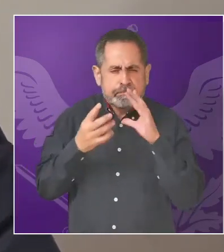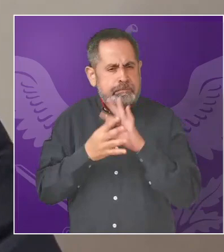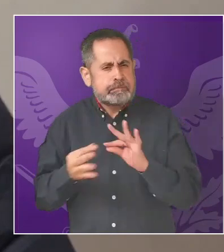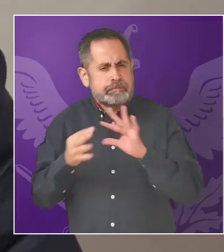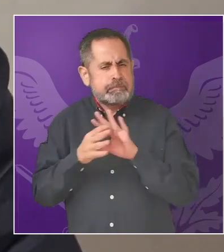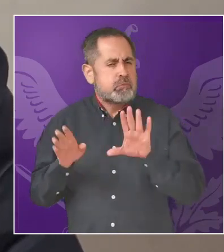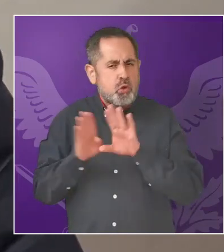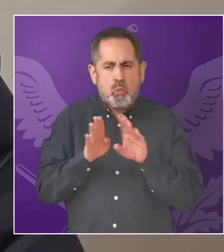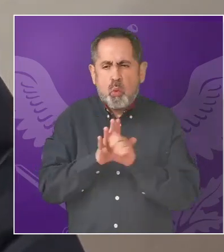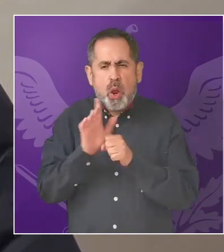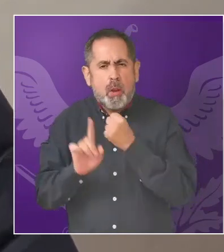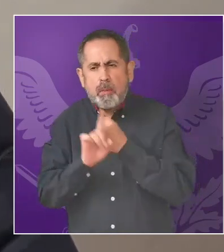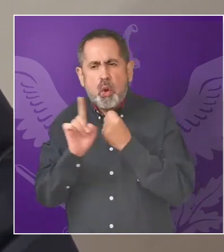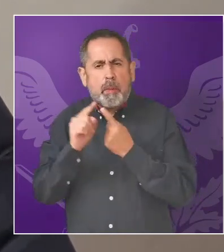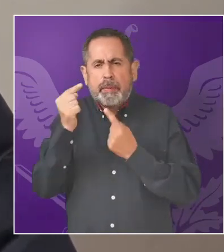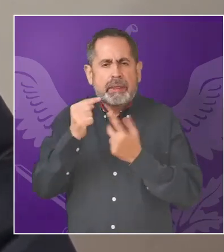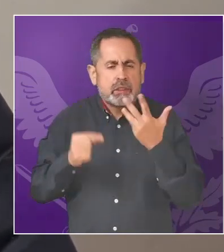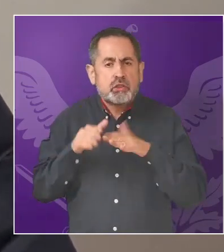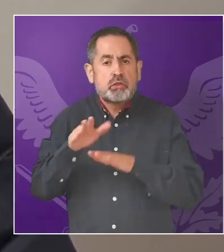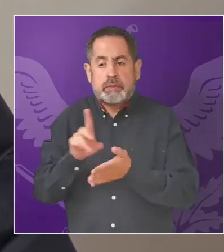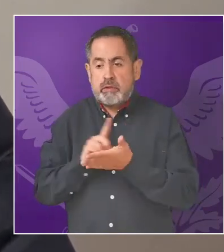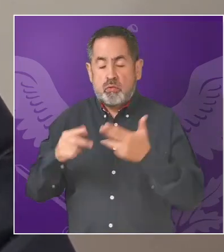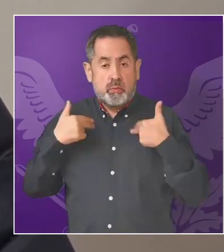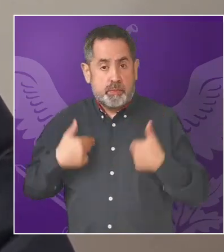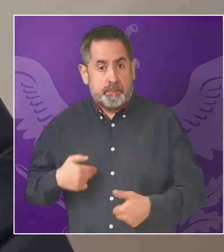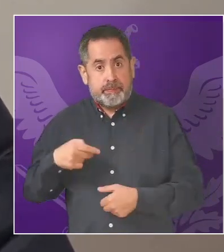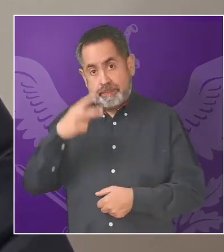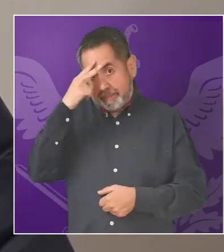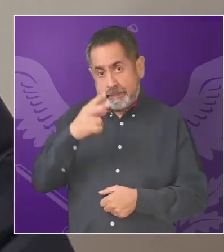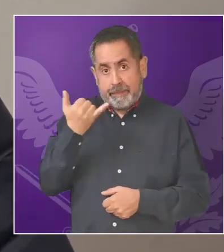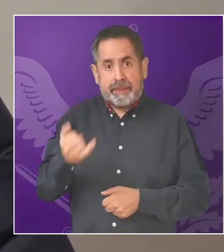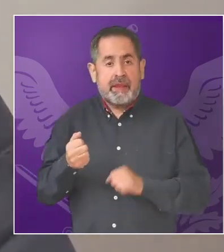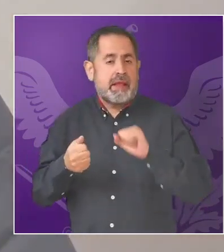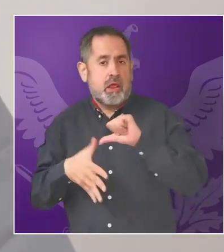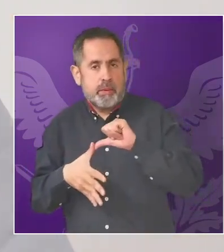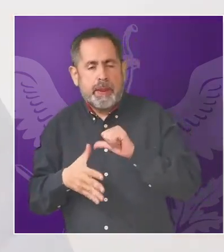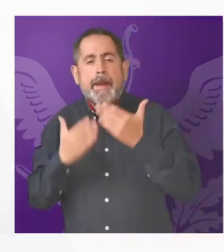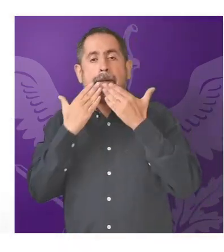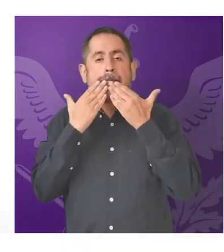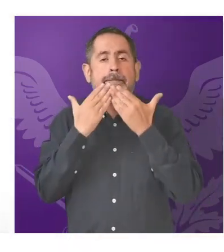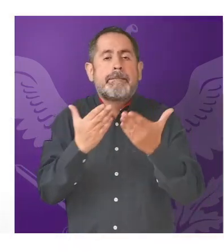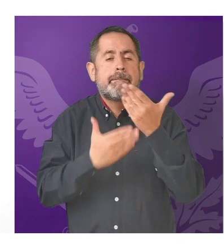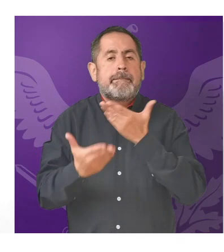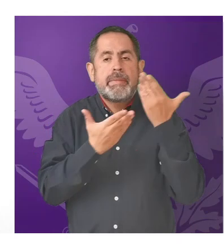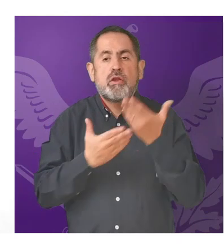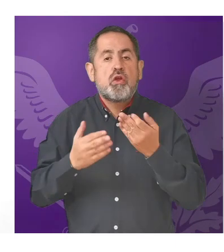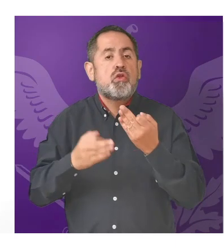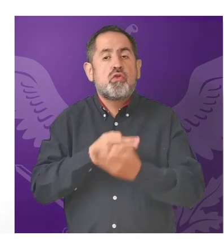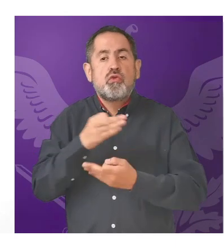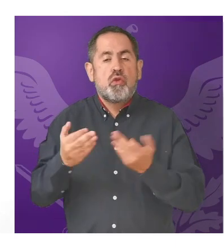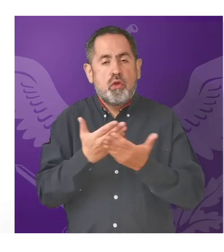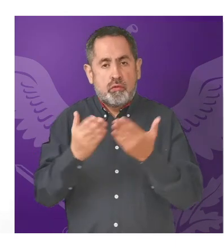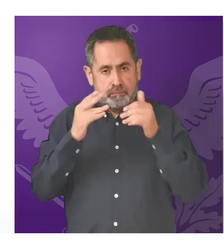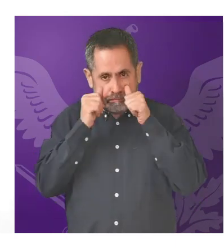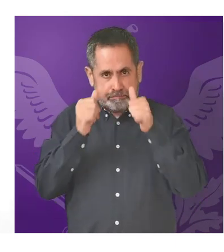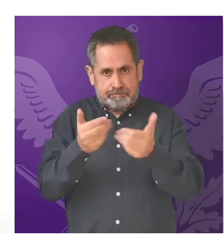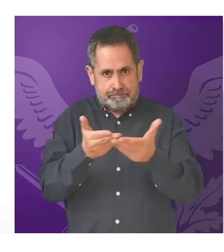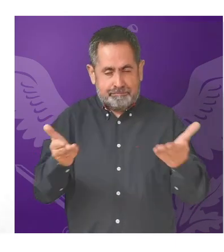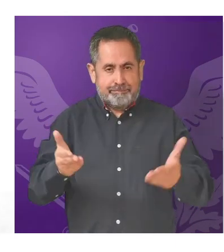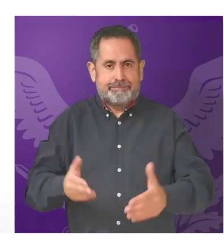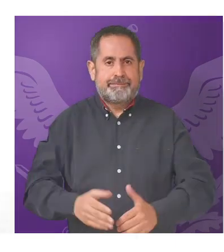explicarán las problemáticas que se enfrentan en la defensa de los derechos humanos en México y Latinoamérica. Sean bienvenidas,